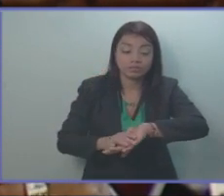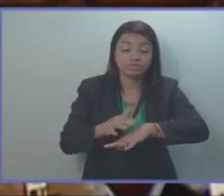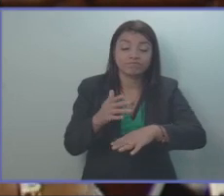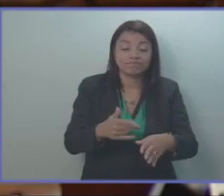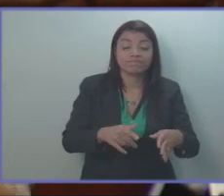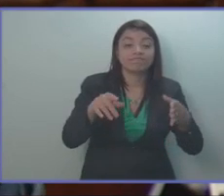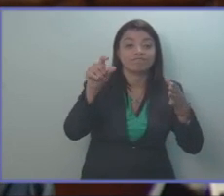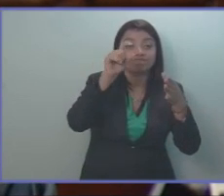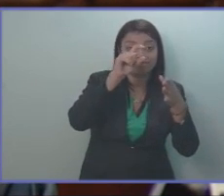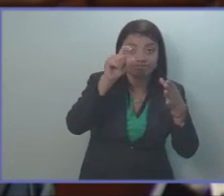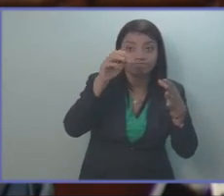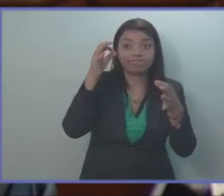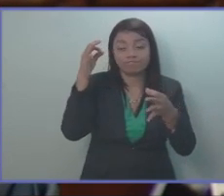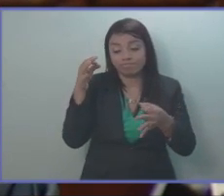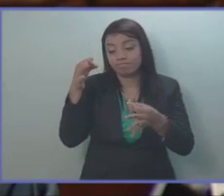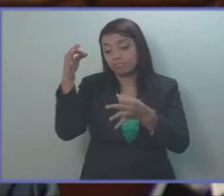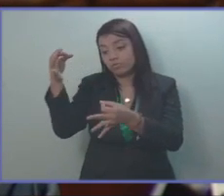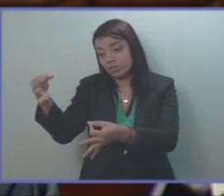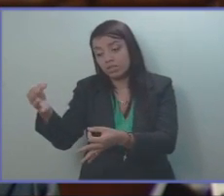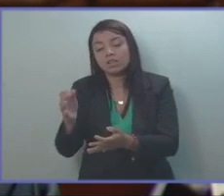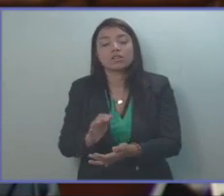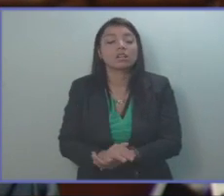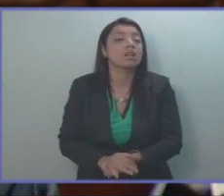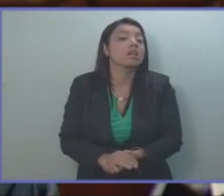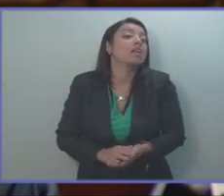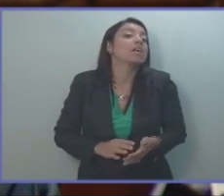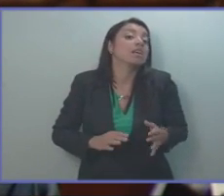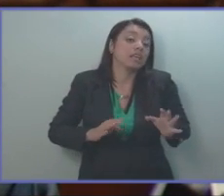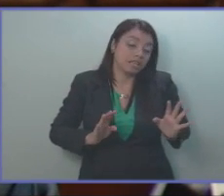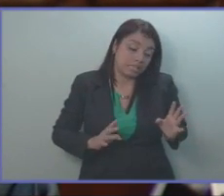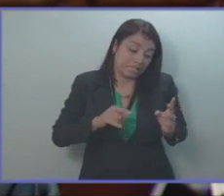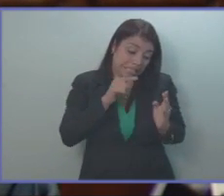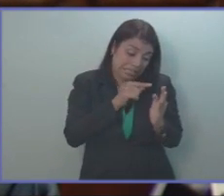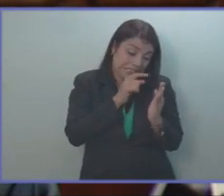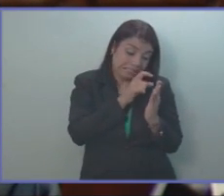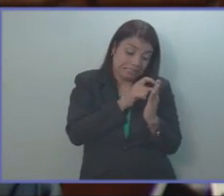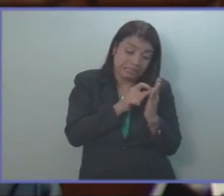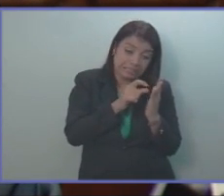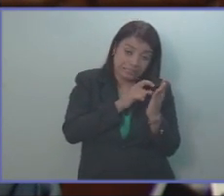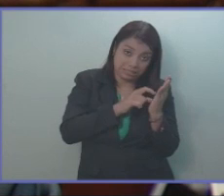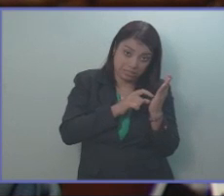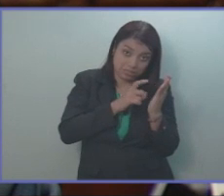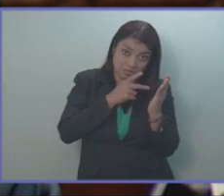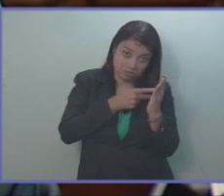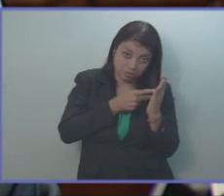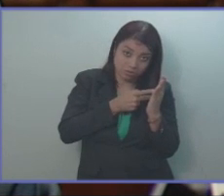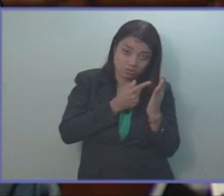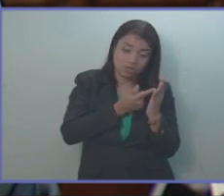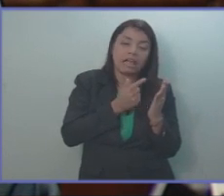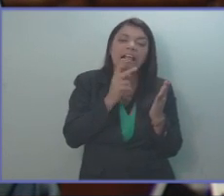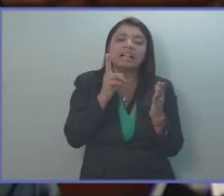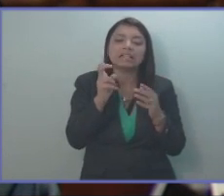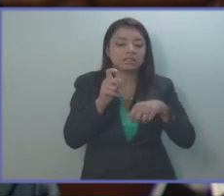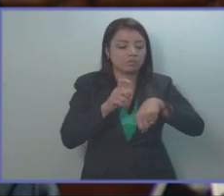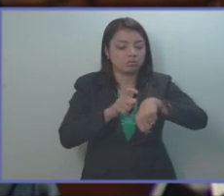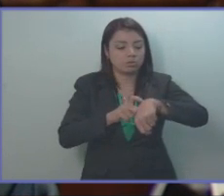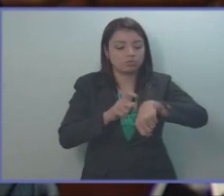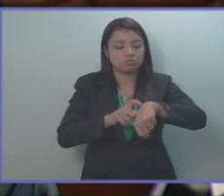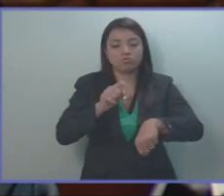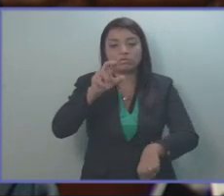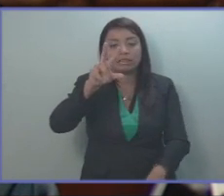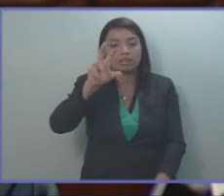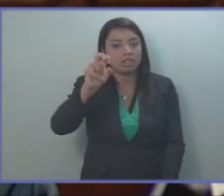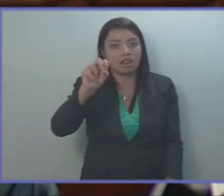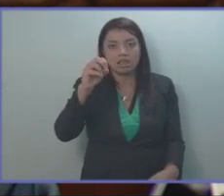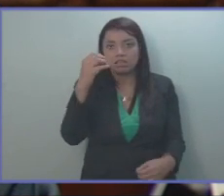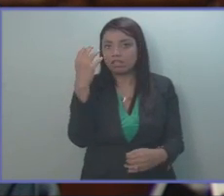instancias pertinentes. En los casos de los dos incisos anteriores, el plazo de 30 días podrá ser prorrogable